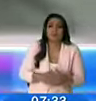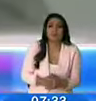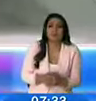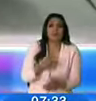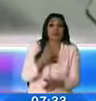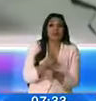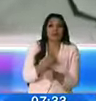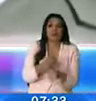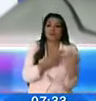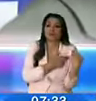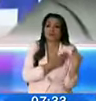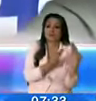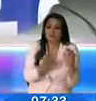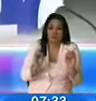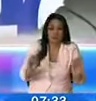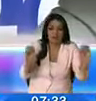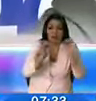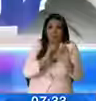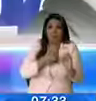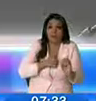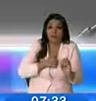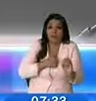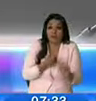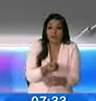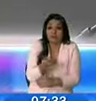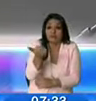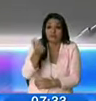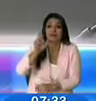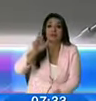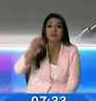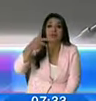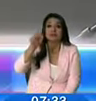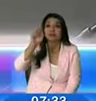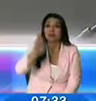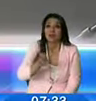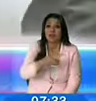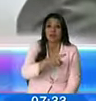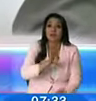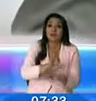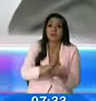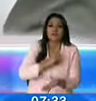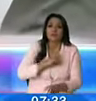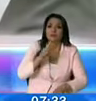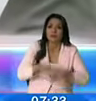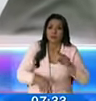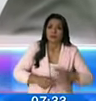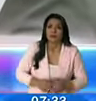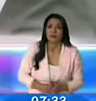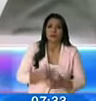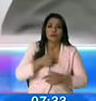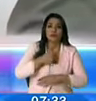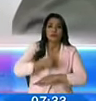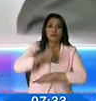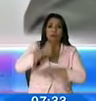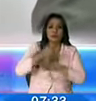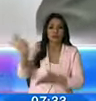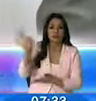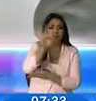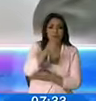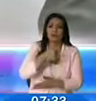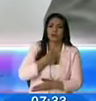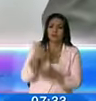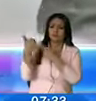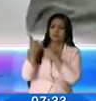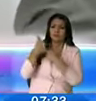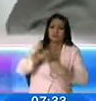deslindó responsabilidad al no haber destituido de su cargo a Richard Espinosa, del IES. Si no soy la autoridad nominadora, ¿cómo se me quiere a mí